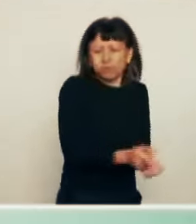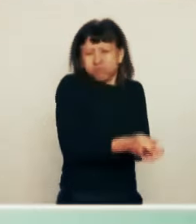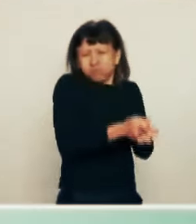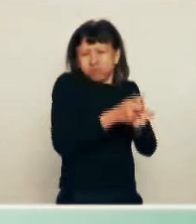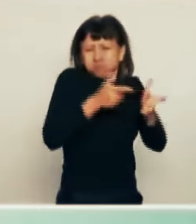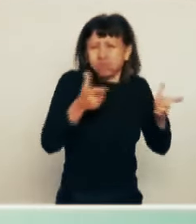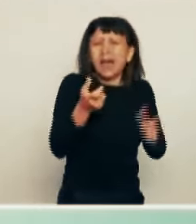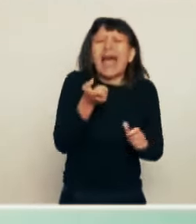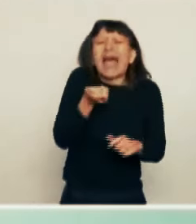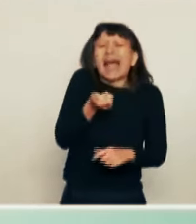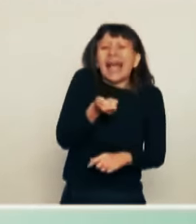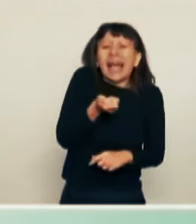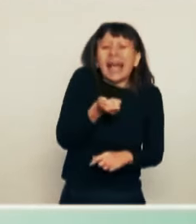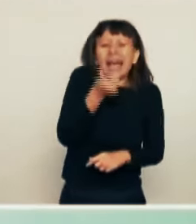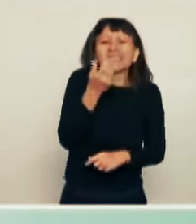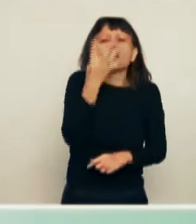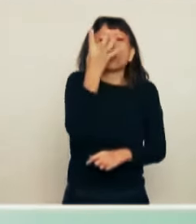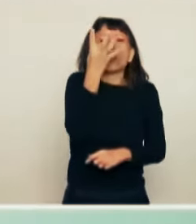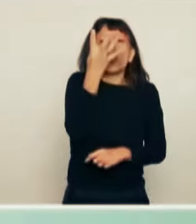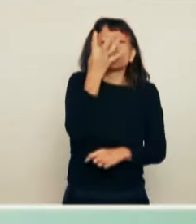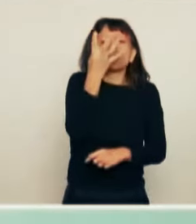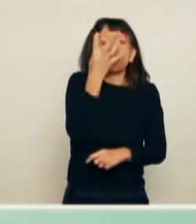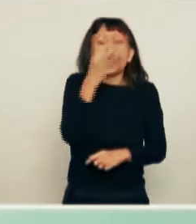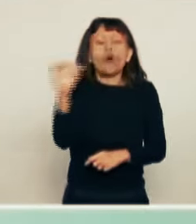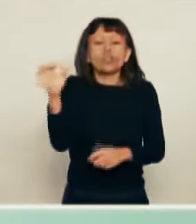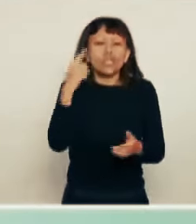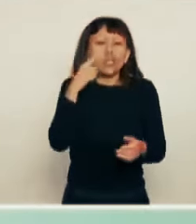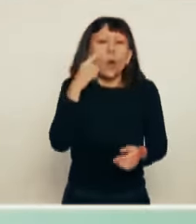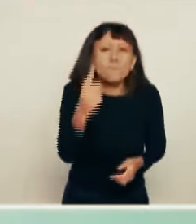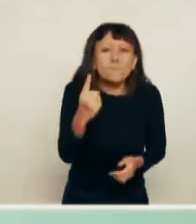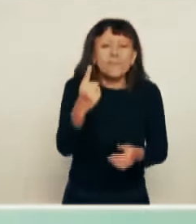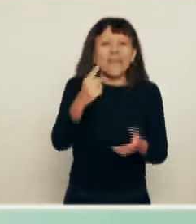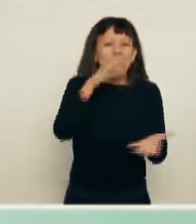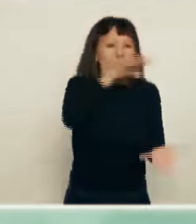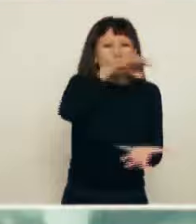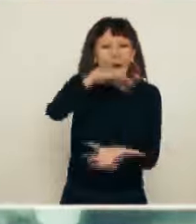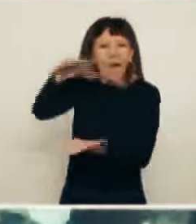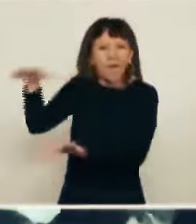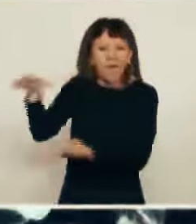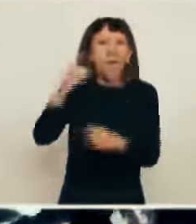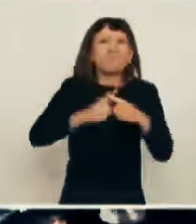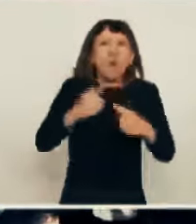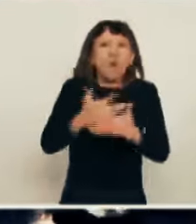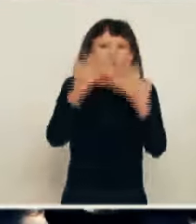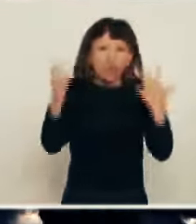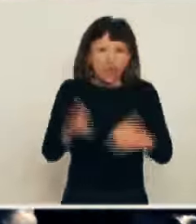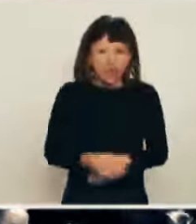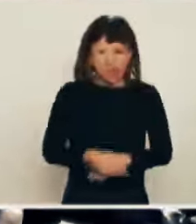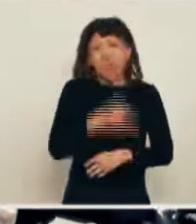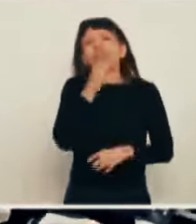casi 400.000 barriles día. De nada.